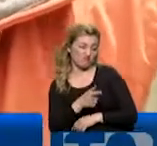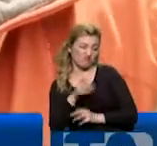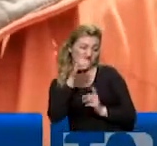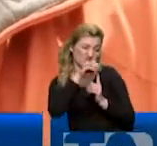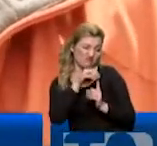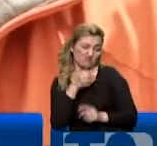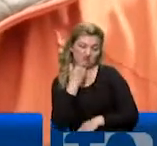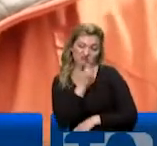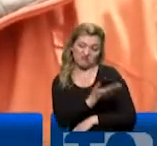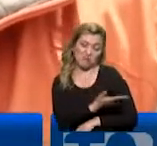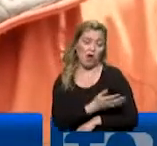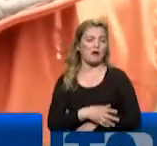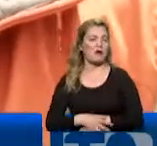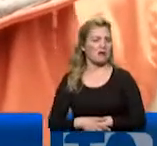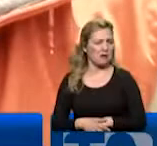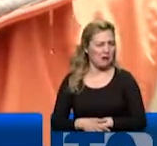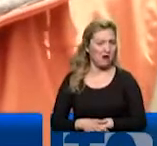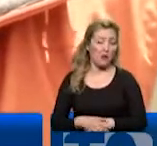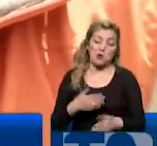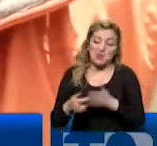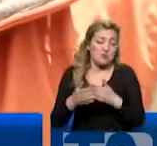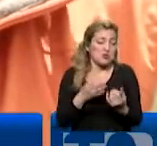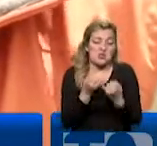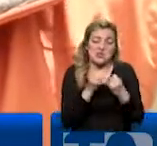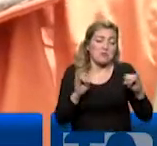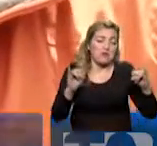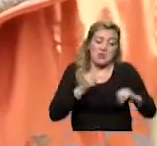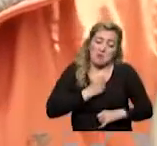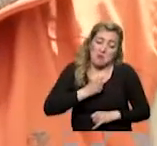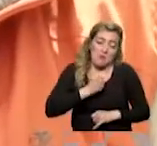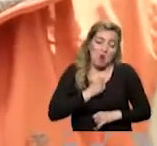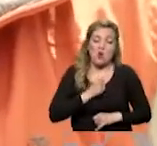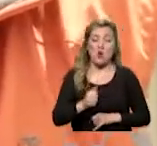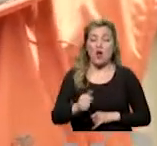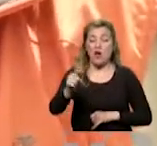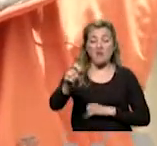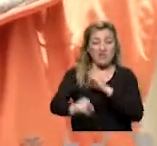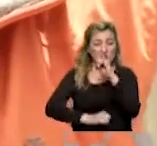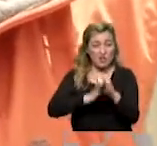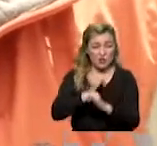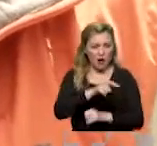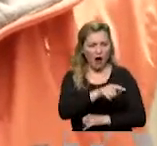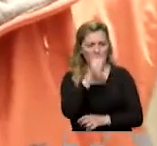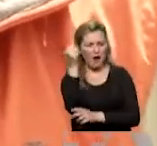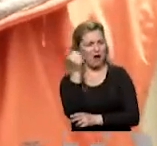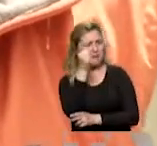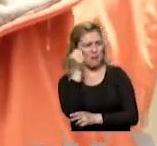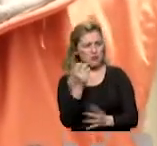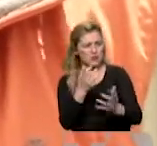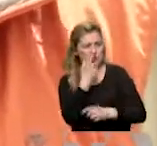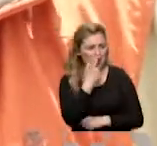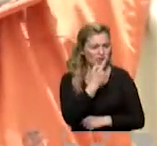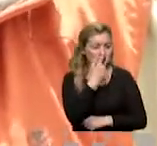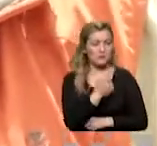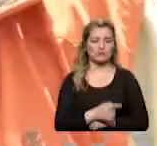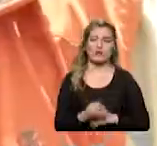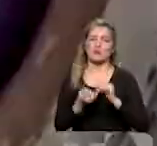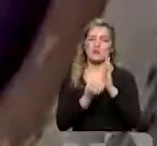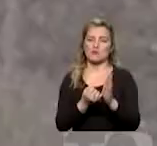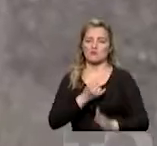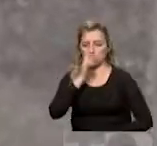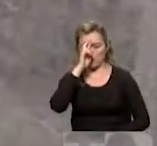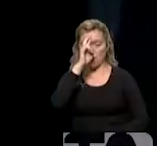iniciativa independiente, pero válida desde el contexto internacional. Es hora de madurar y de exponer nuestra identidad con respeto, con